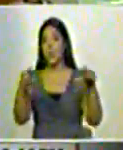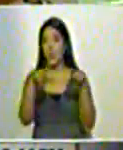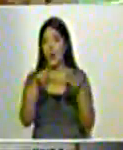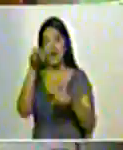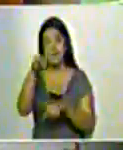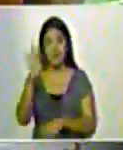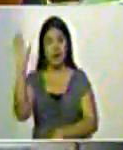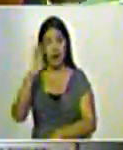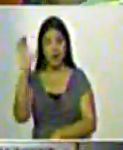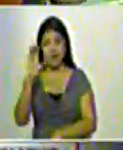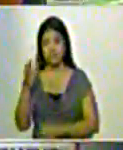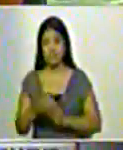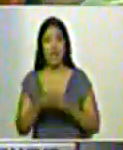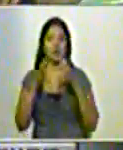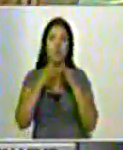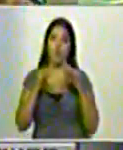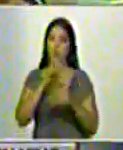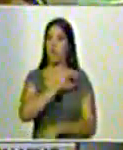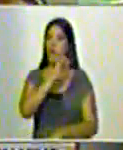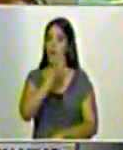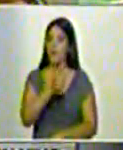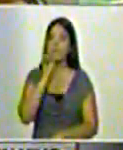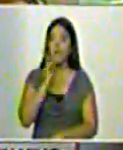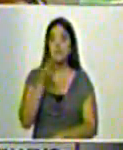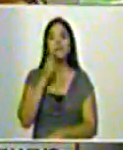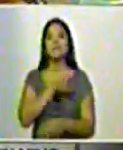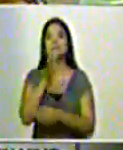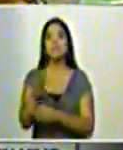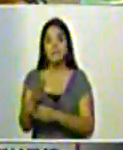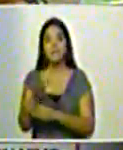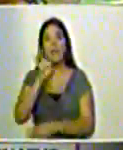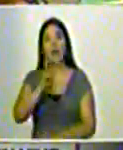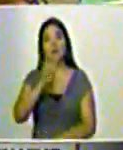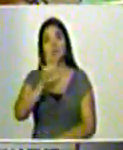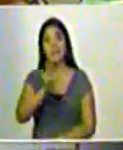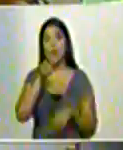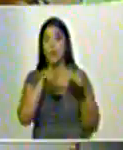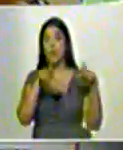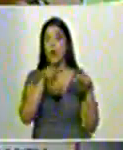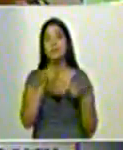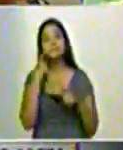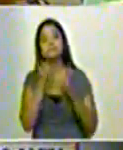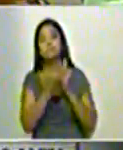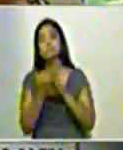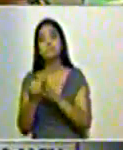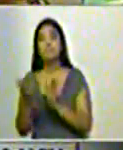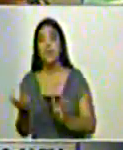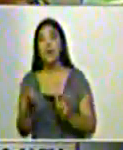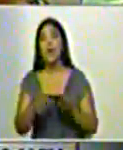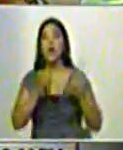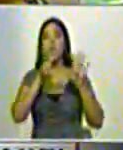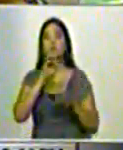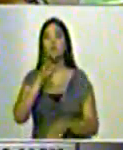45 centros, todos los jefes y jefas de UVCHE tenían que presentarse en esos 45 centros y reportar. Más de 800